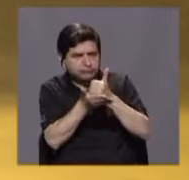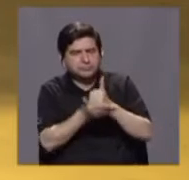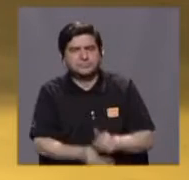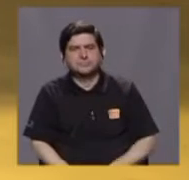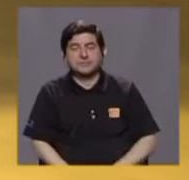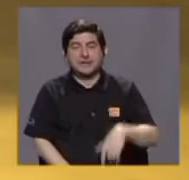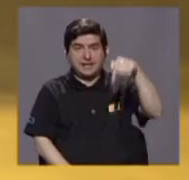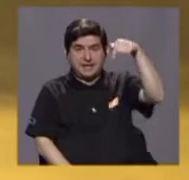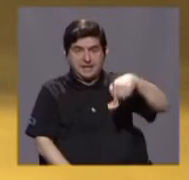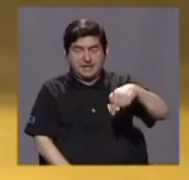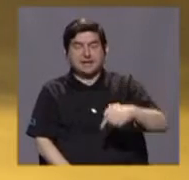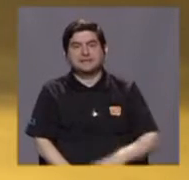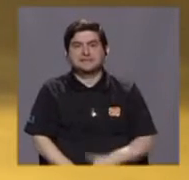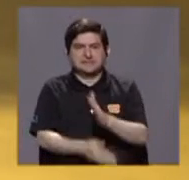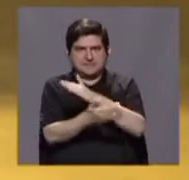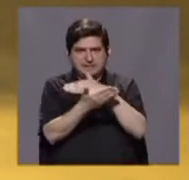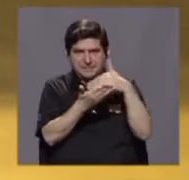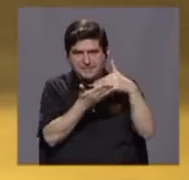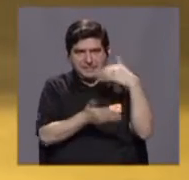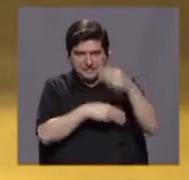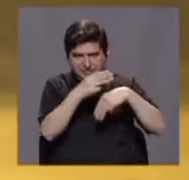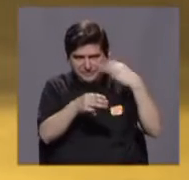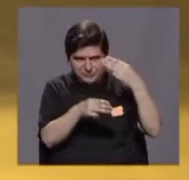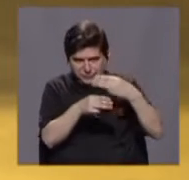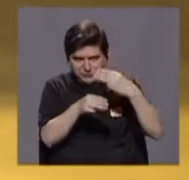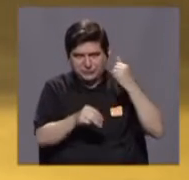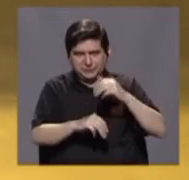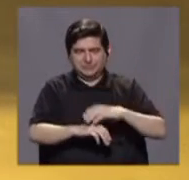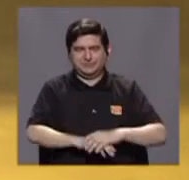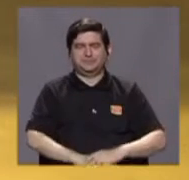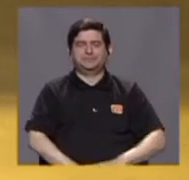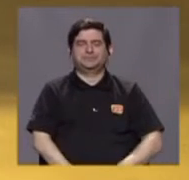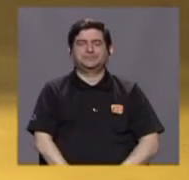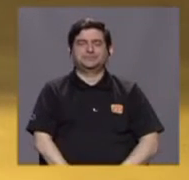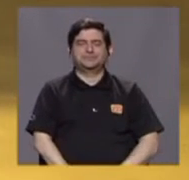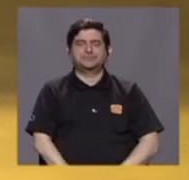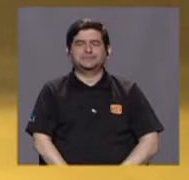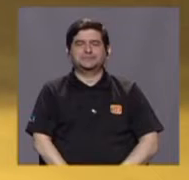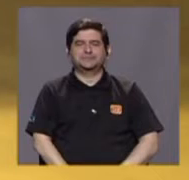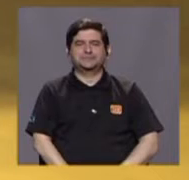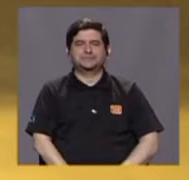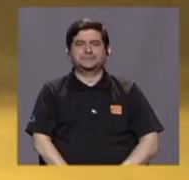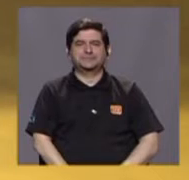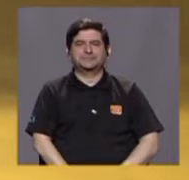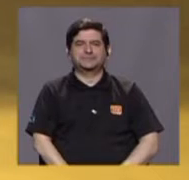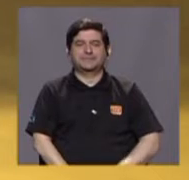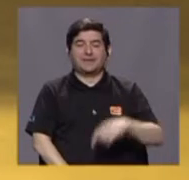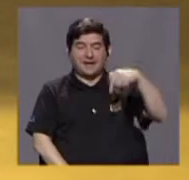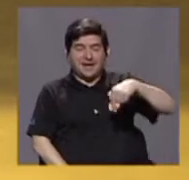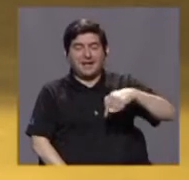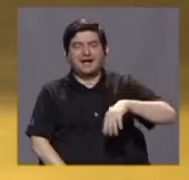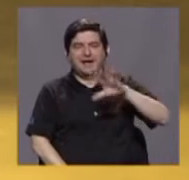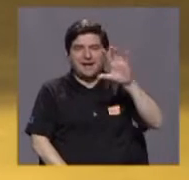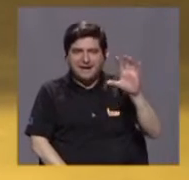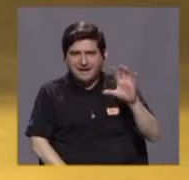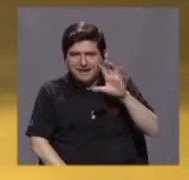este lado de la mar Oceana, de este lado en el Caribe.